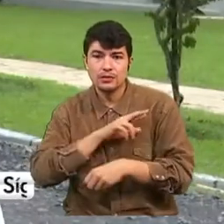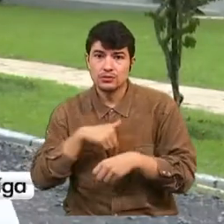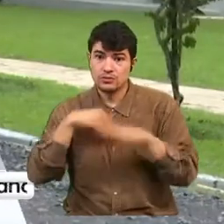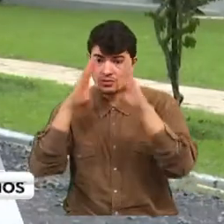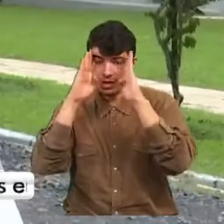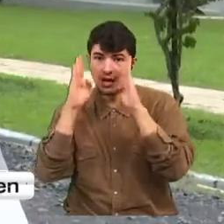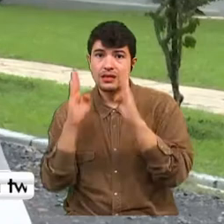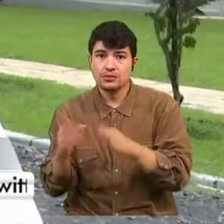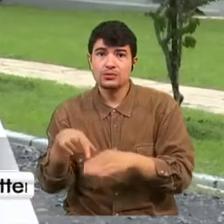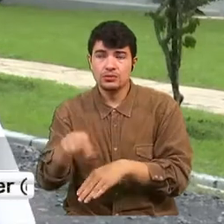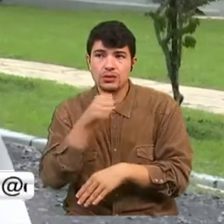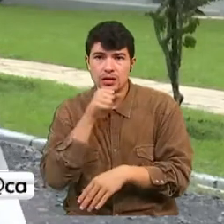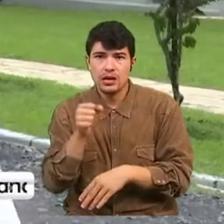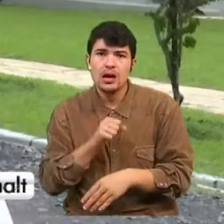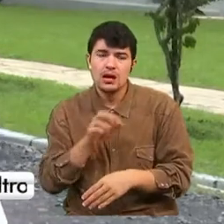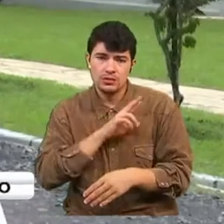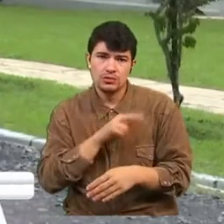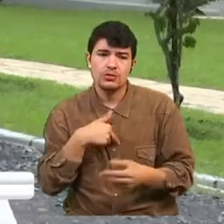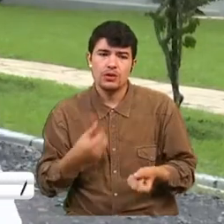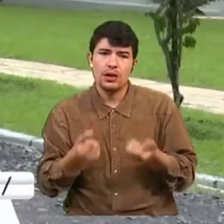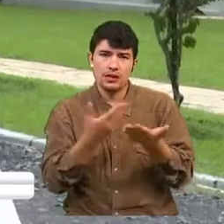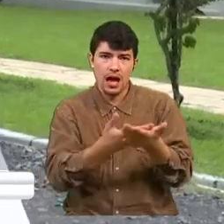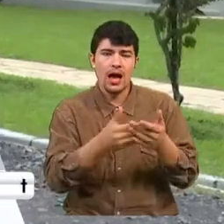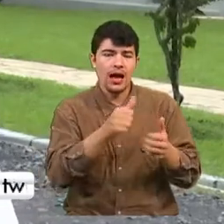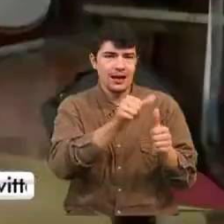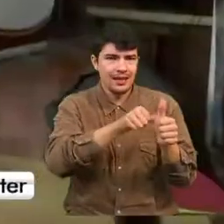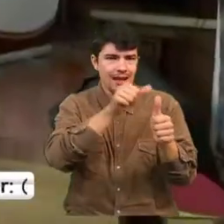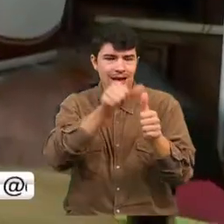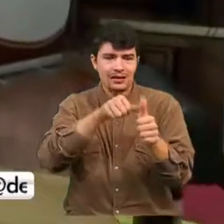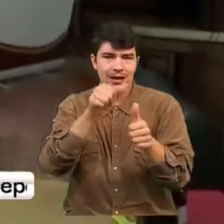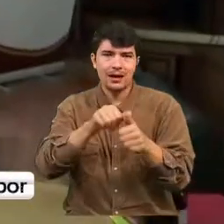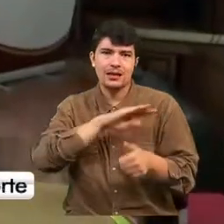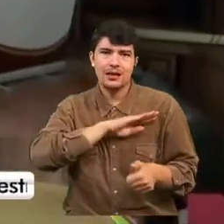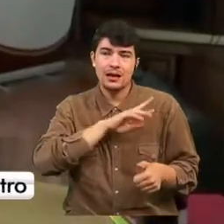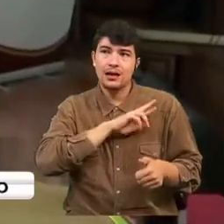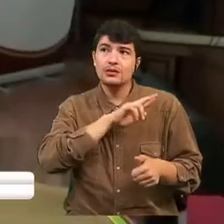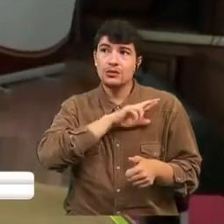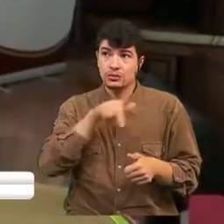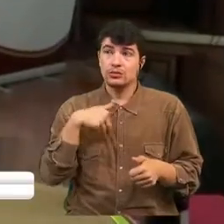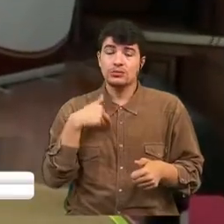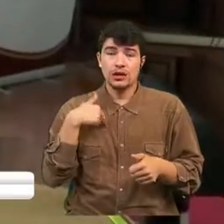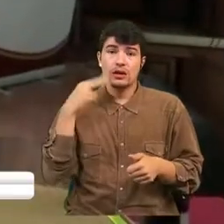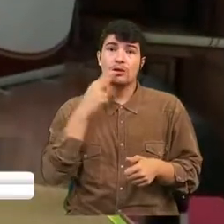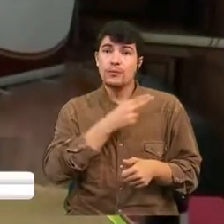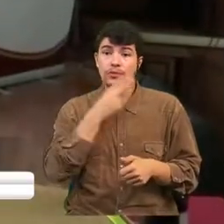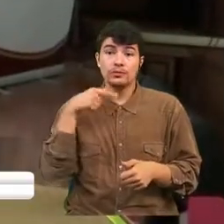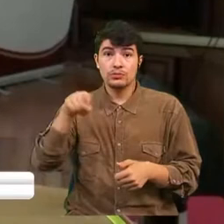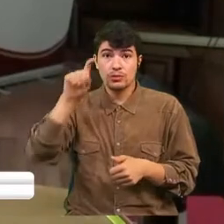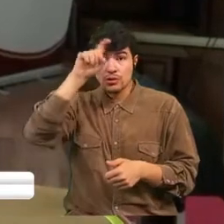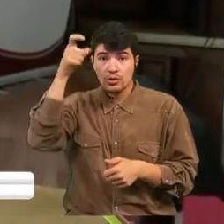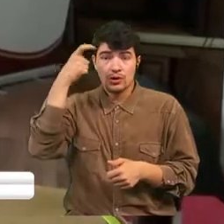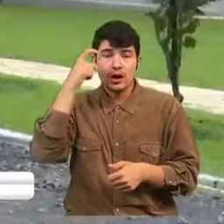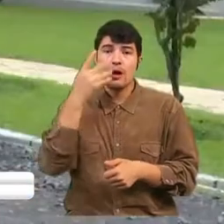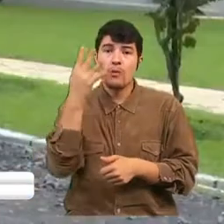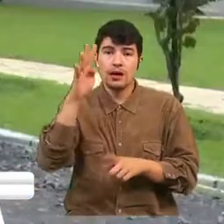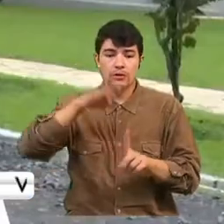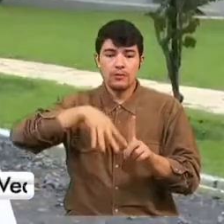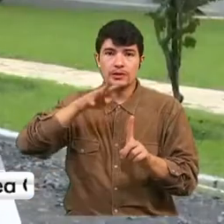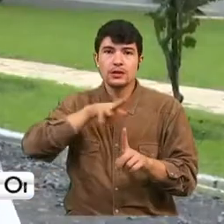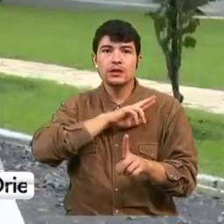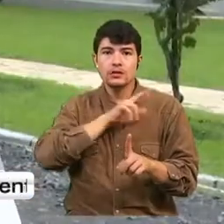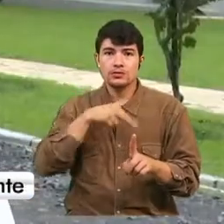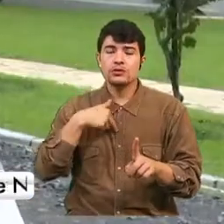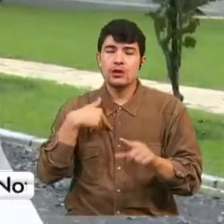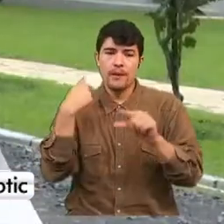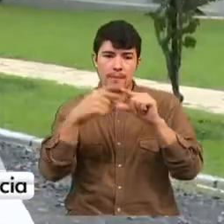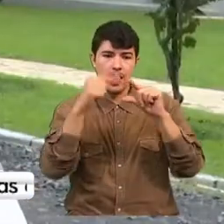adultos mayores, le entregamos a cada alcalde el cheque porque ya el compromiso que hicimos con nuestro gobernador fue que cada cuatro meses nosotros estábamos girándole a